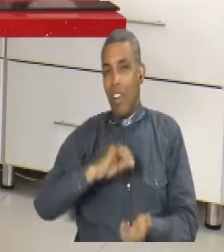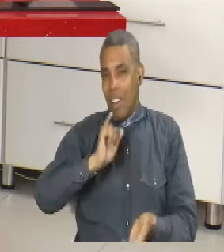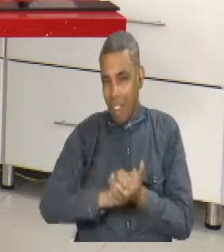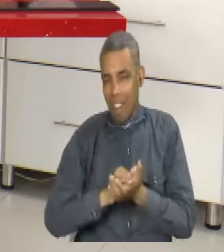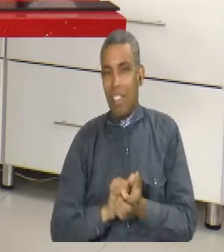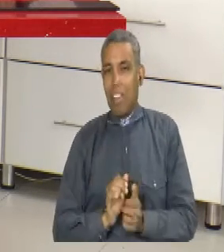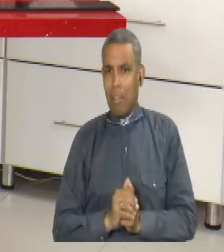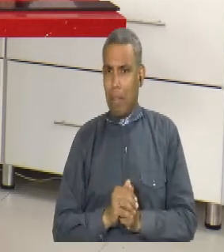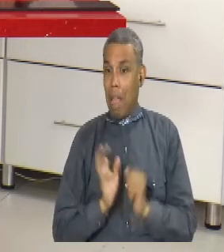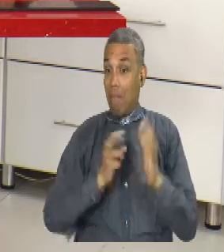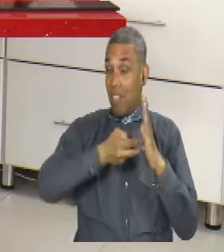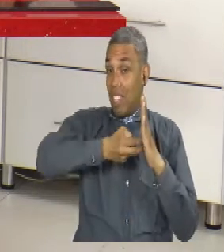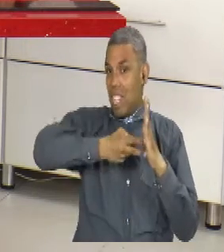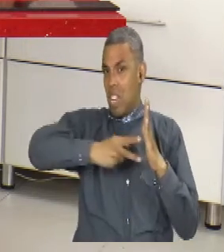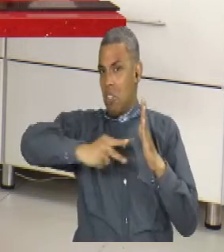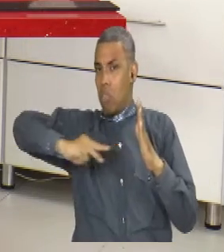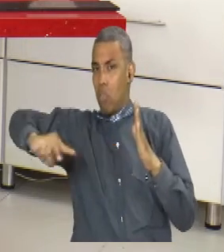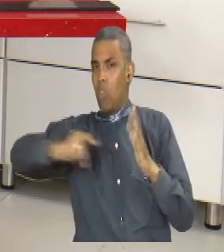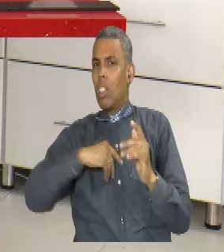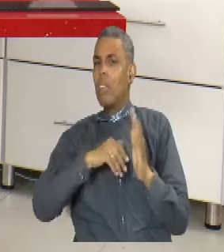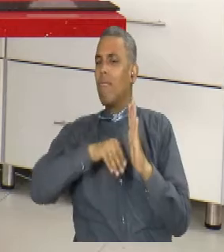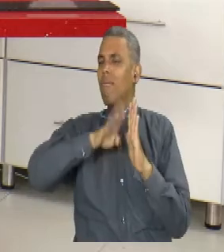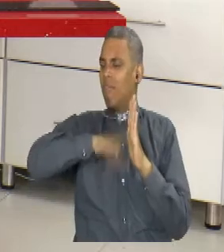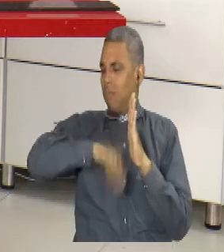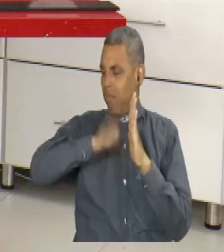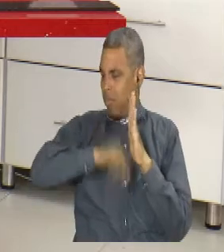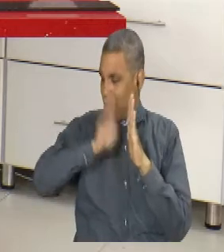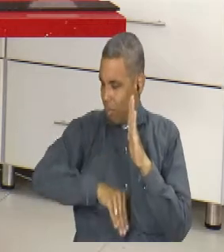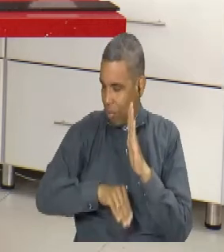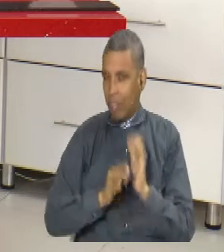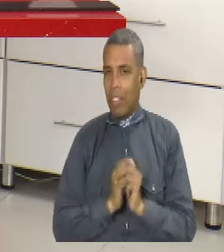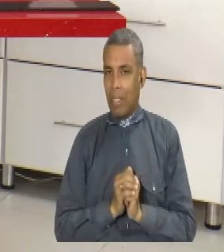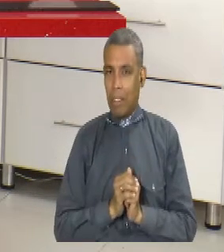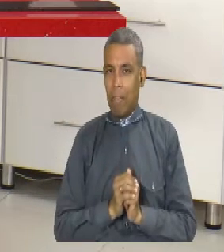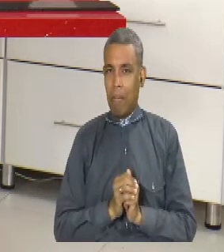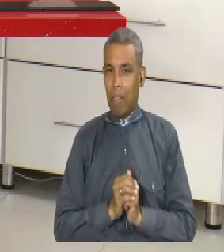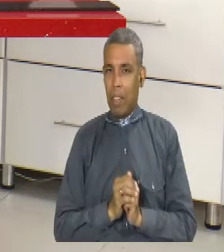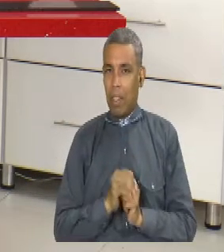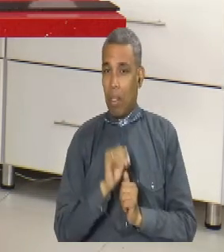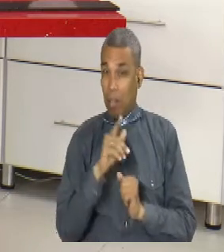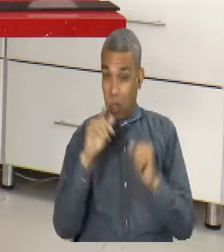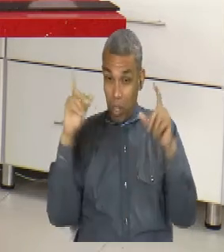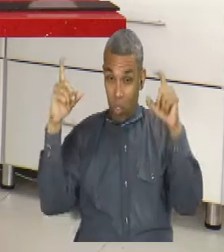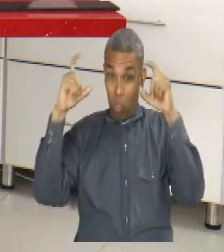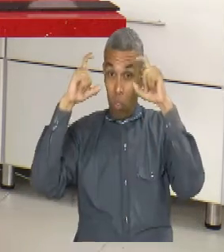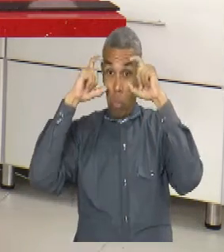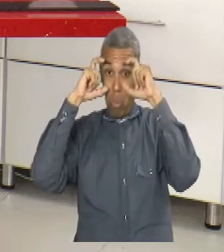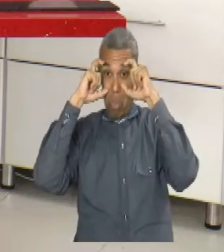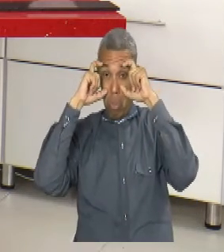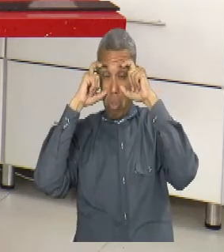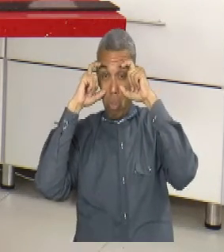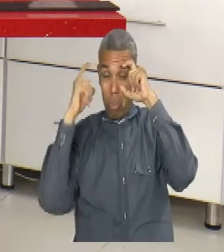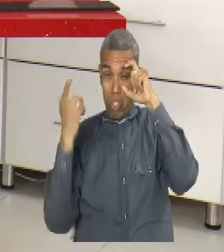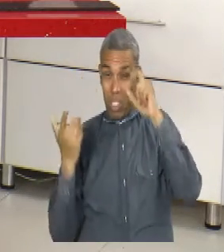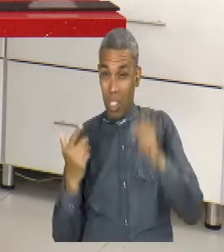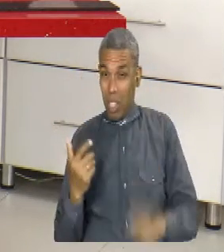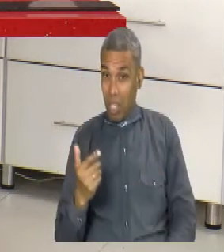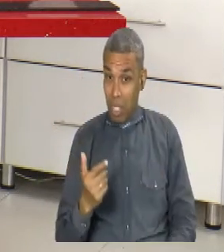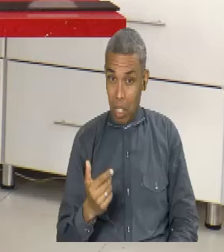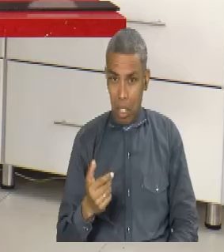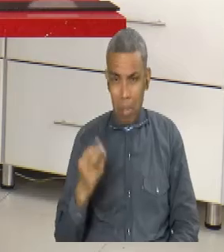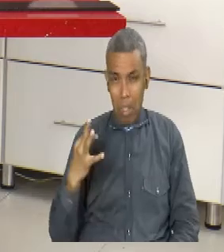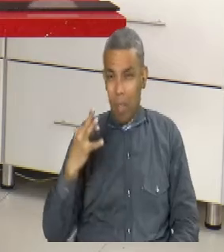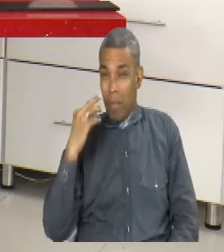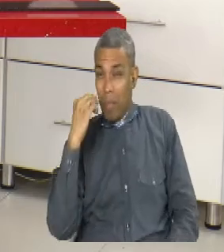Tenemos Transition Manía, descuentos excelentes en lentes transitions, tanto para progresivos, que son los pacientes que necesitan ver bien de